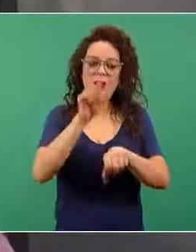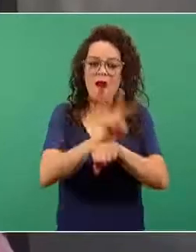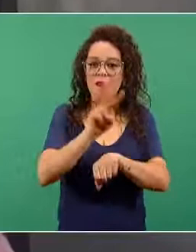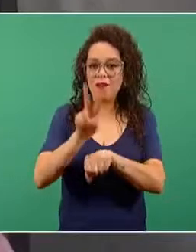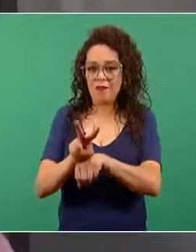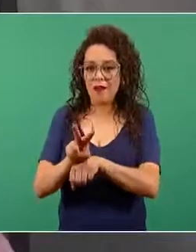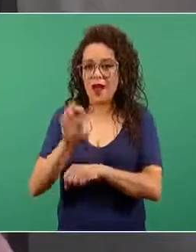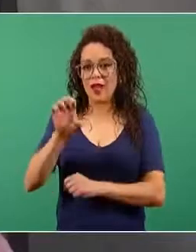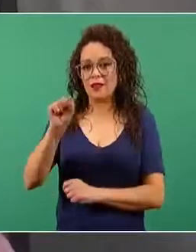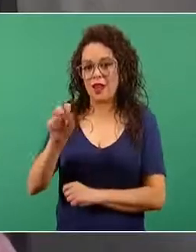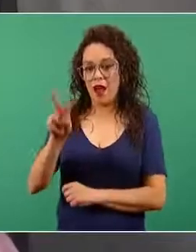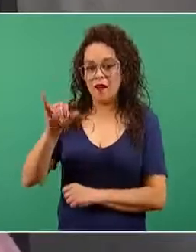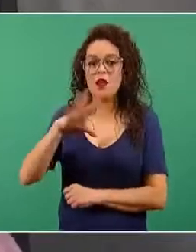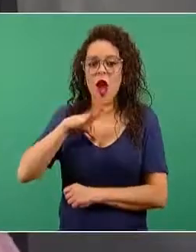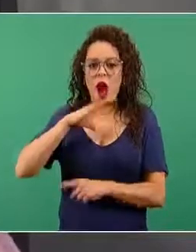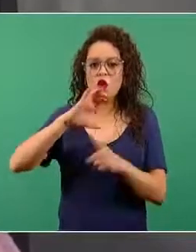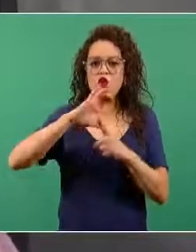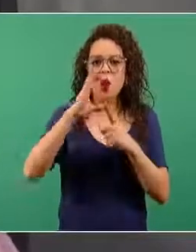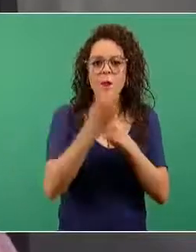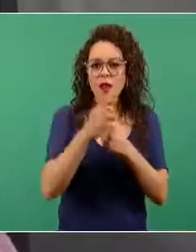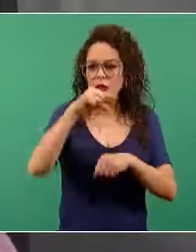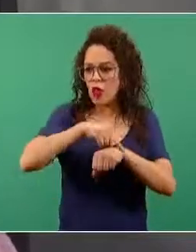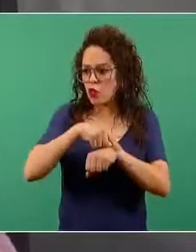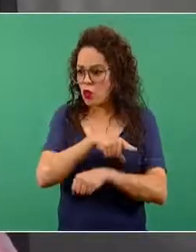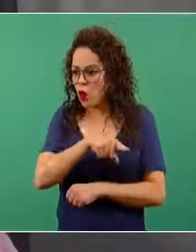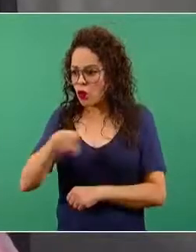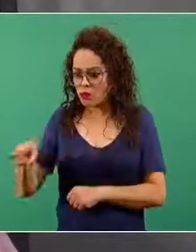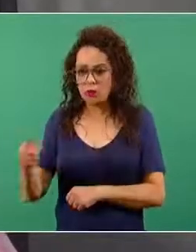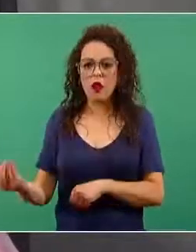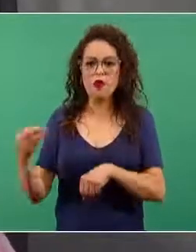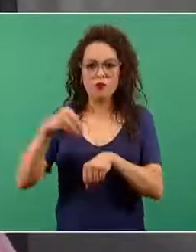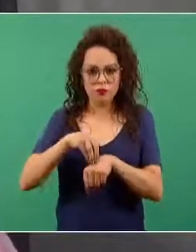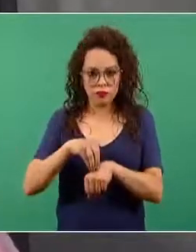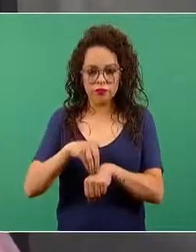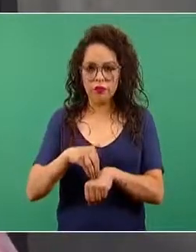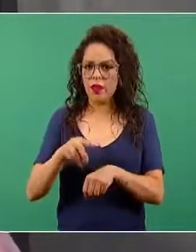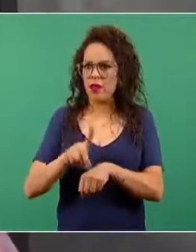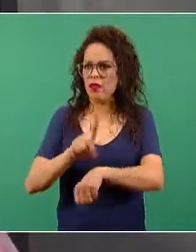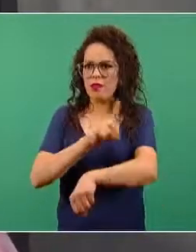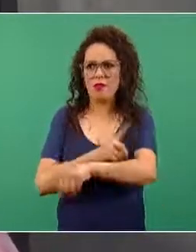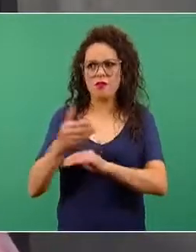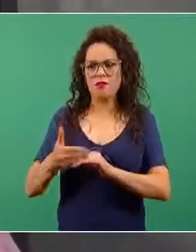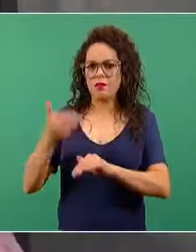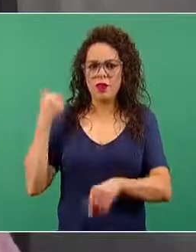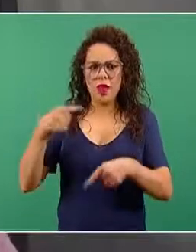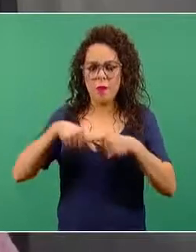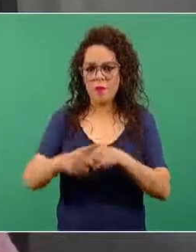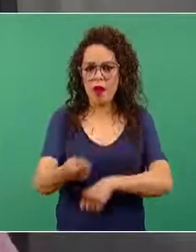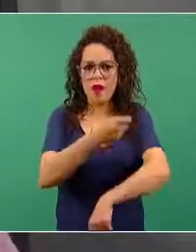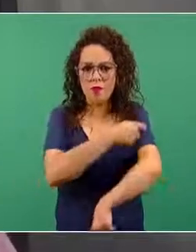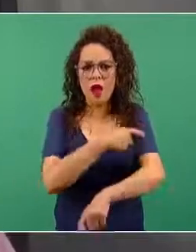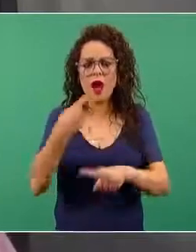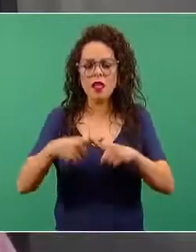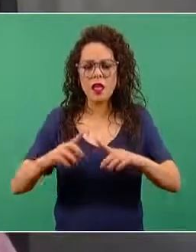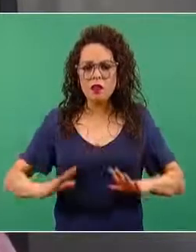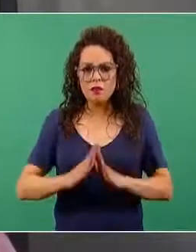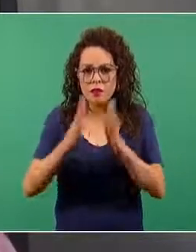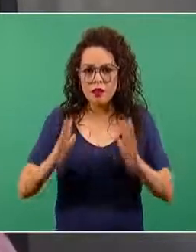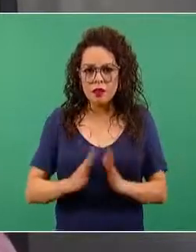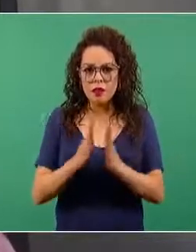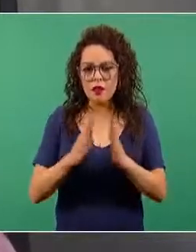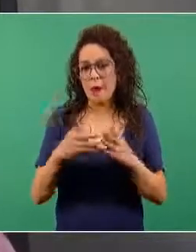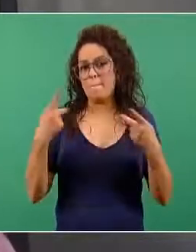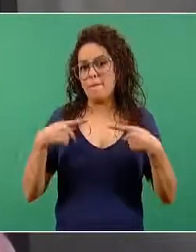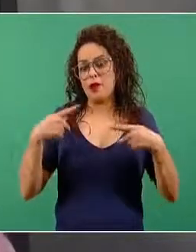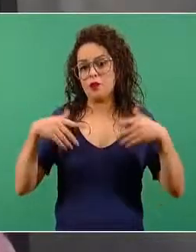comité médico de dictaminación que ha sido establecido desde el inicio de la vacunación. Participan en él personas de